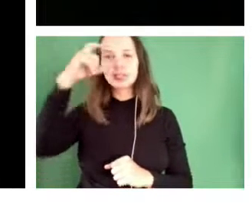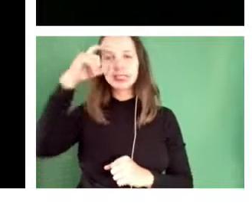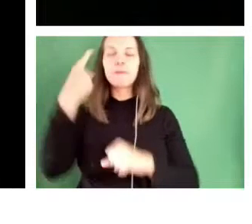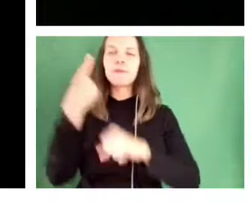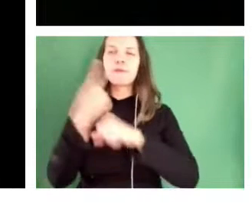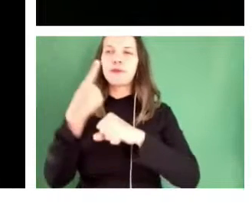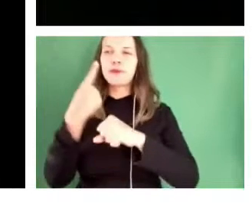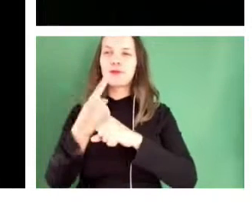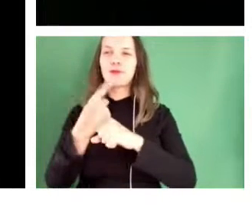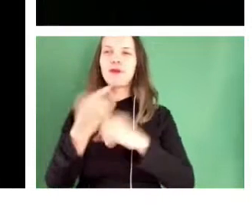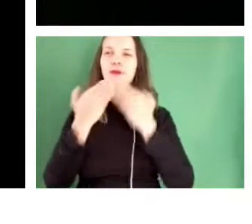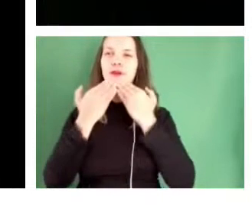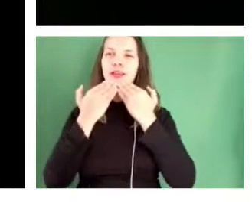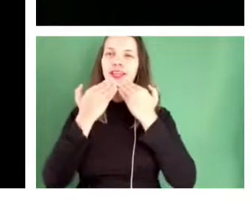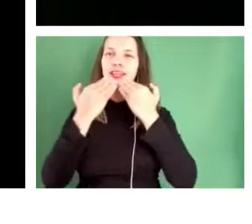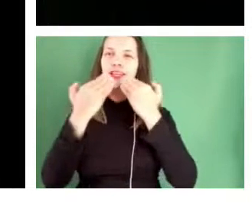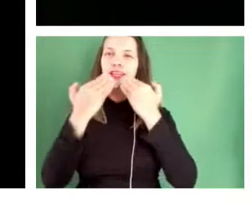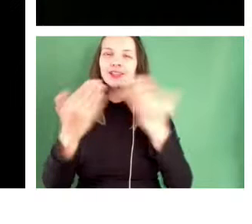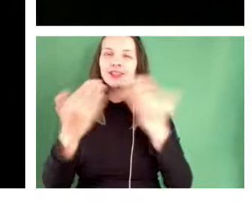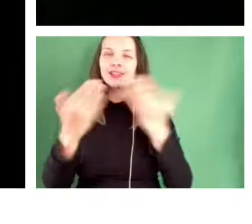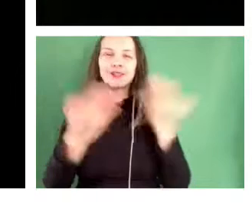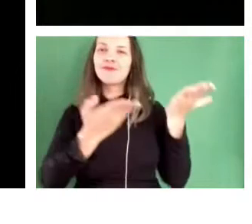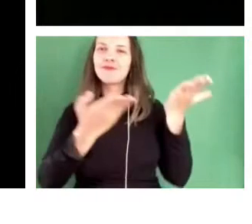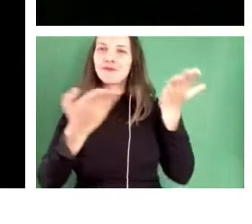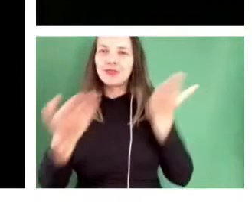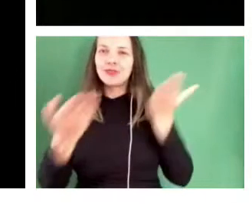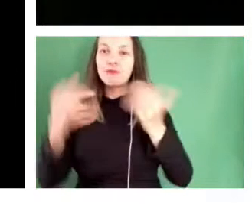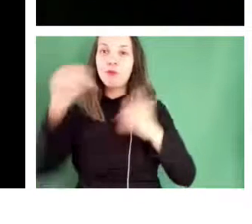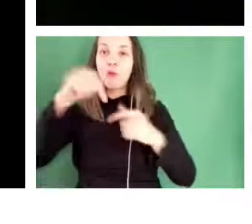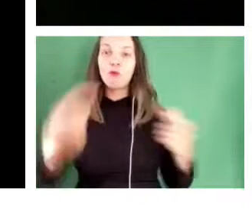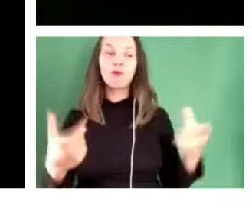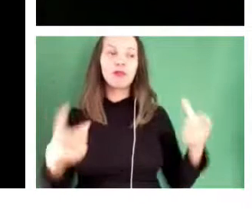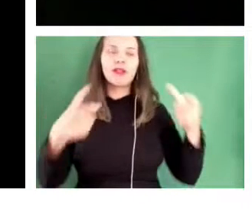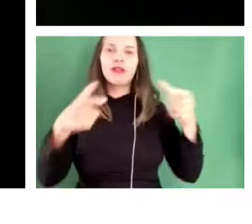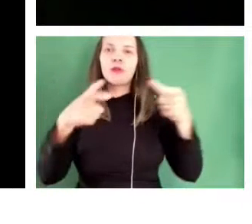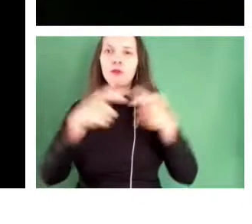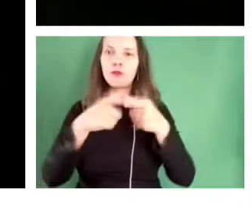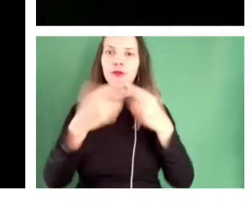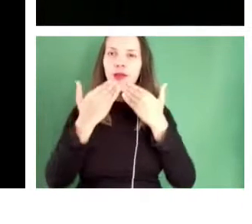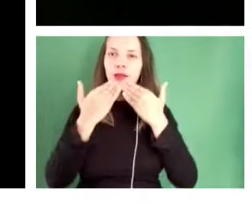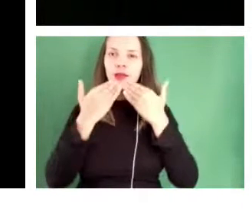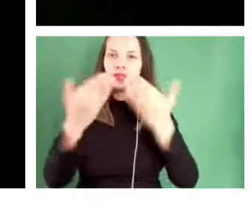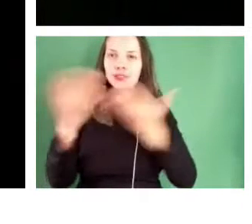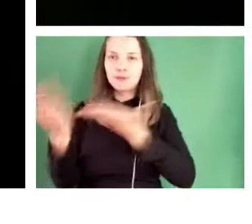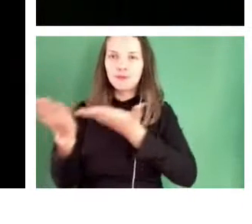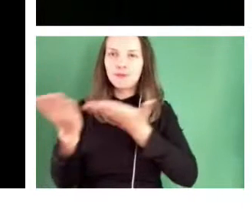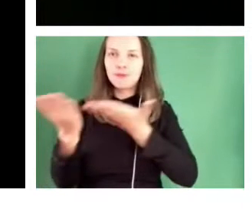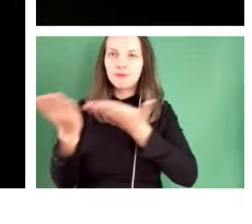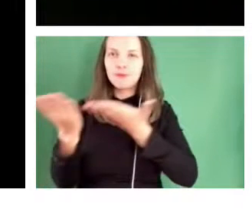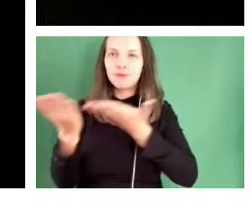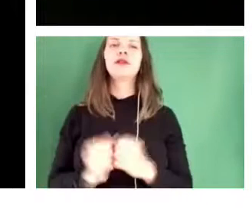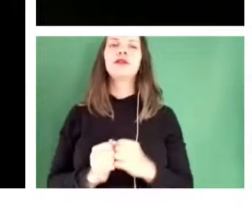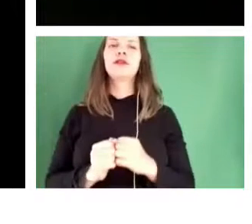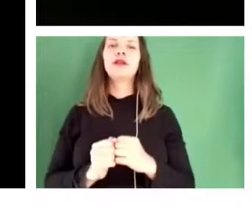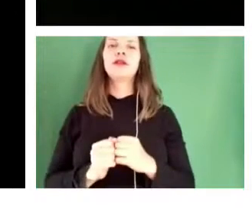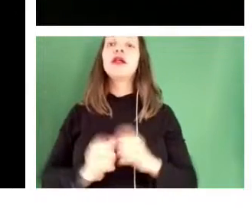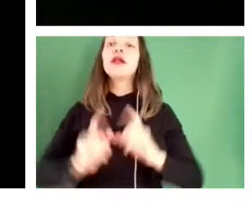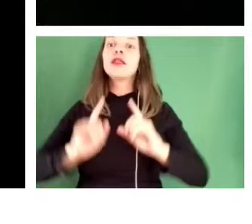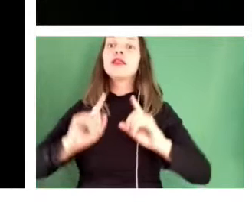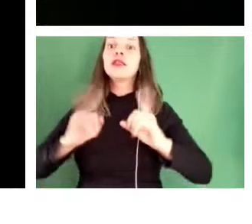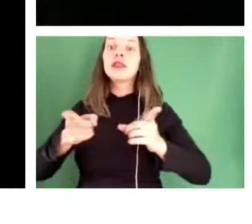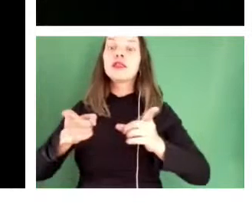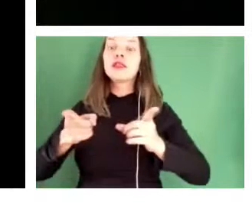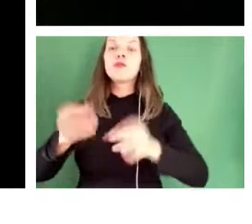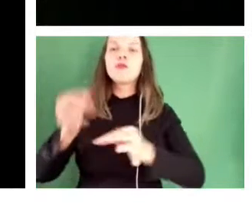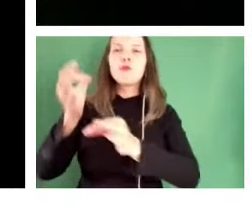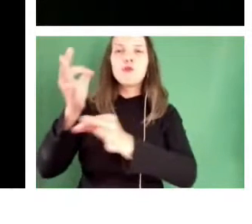de participar en esta reunión. Agradecerle a Cecilia, al colegio y a todos los involucrados en